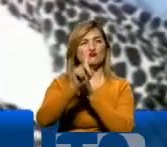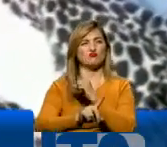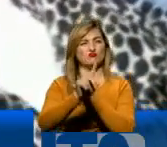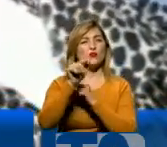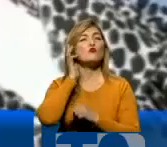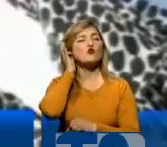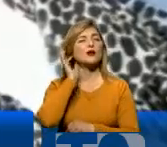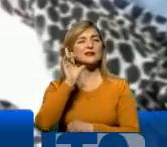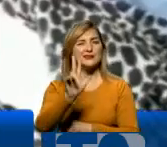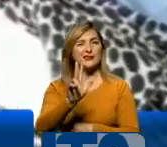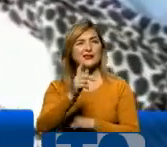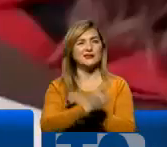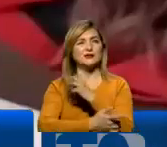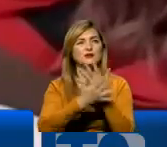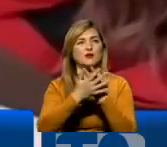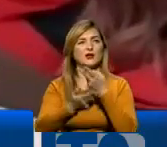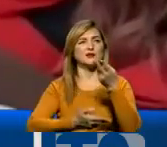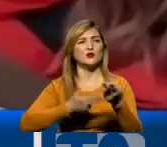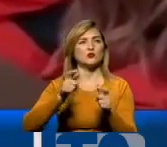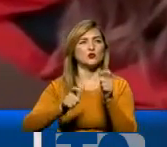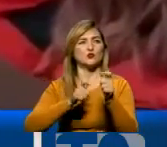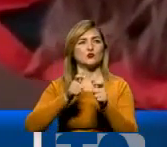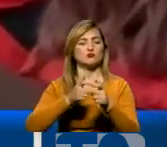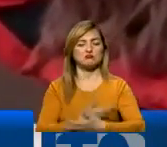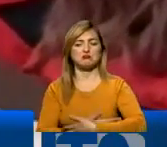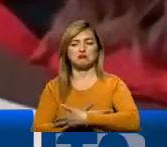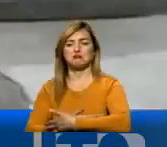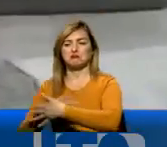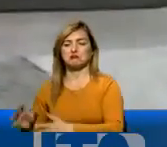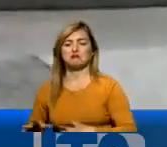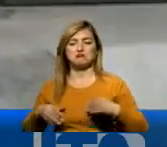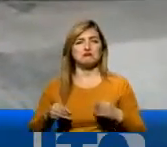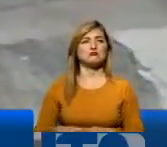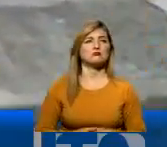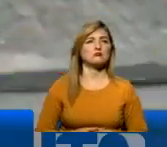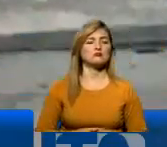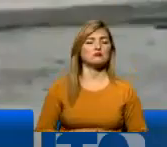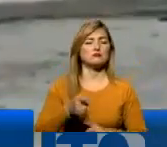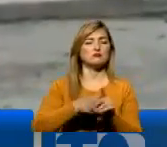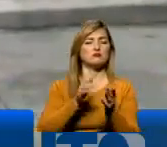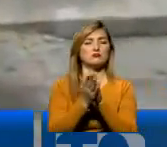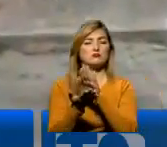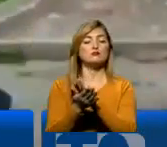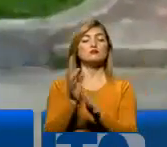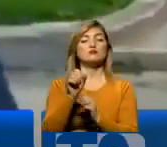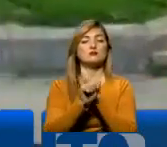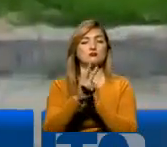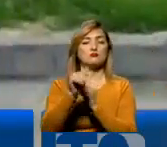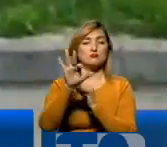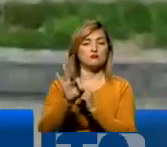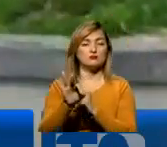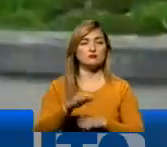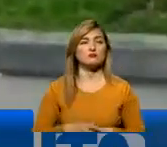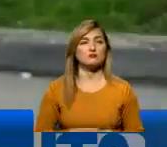condenadas estas tres mujeres por el delito de trata de personas con fines de adopción. El caso se registró en noviembre del 2019.